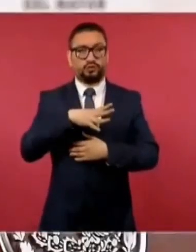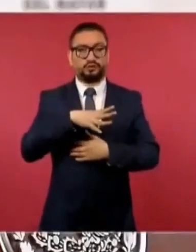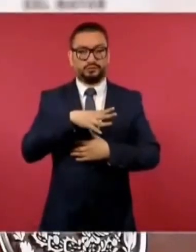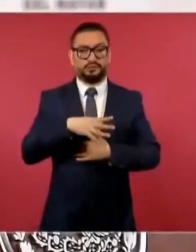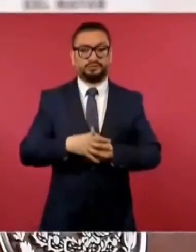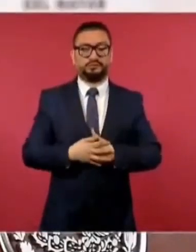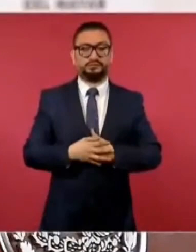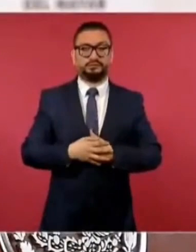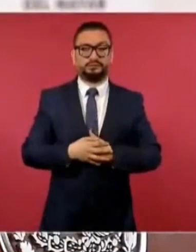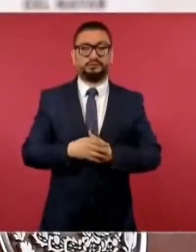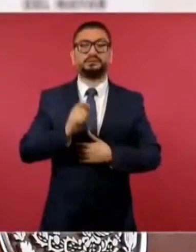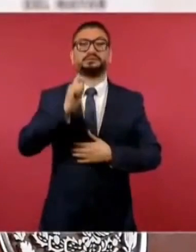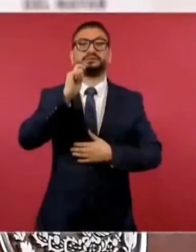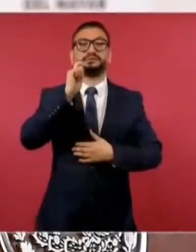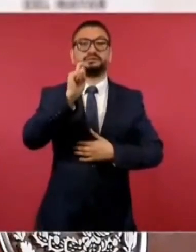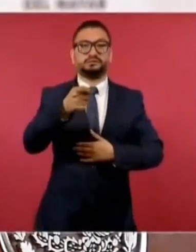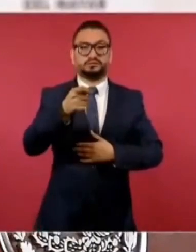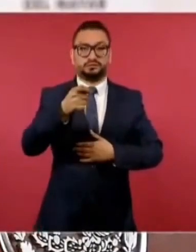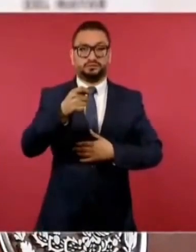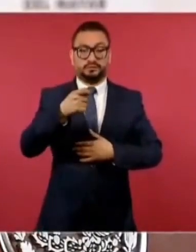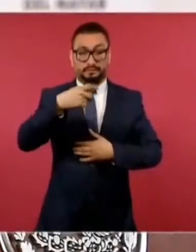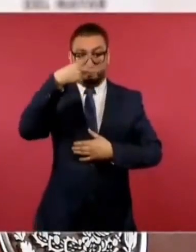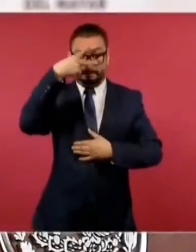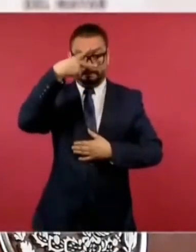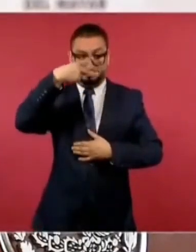que se llama humanismo mexicano,